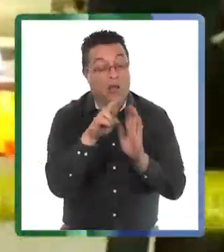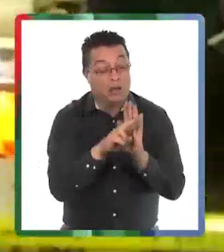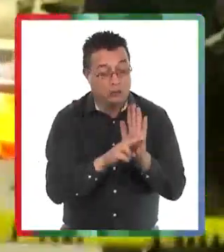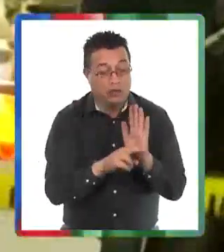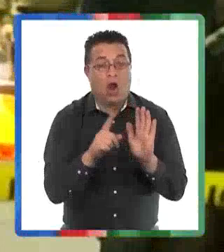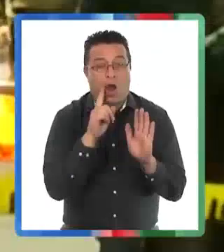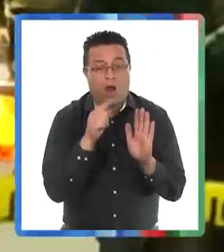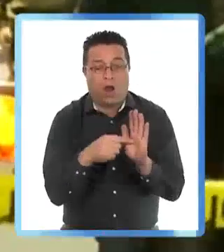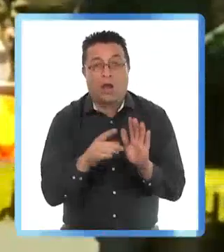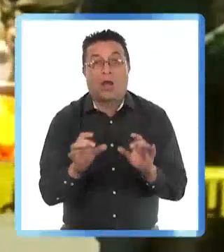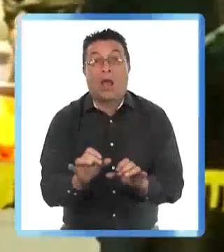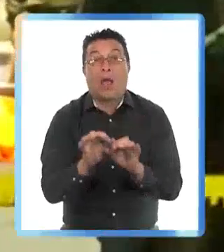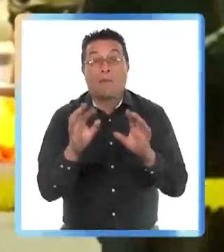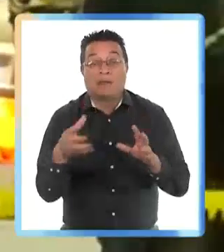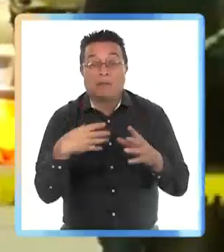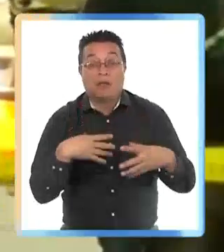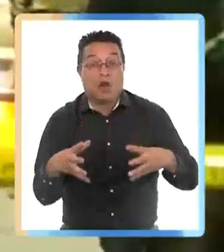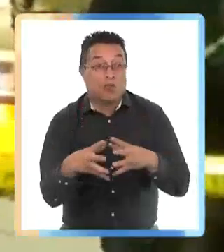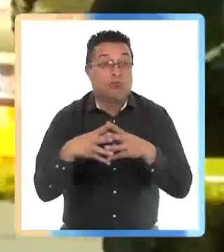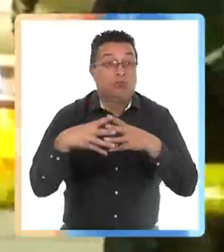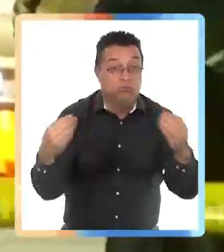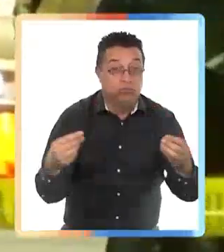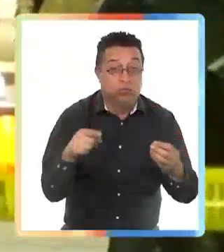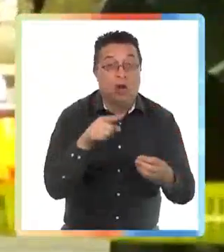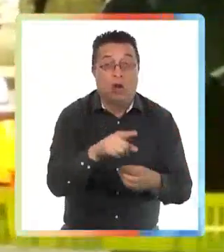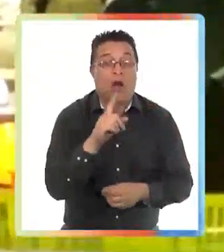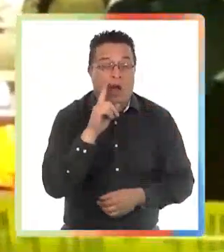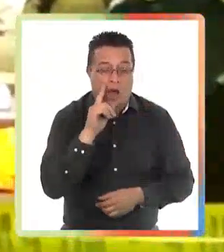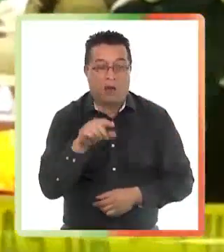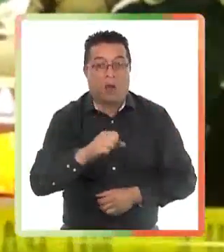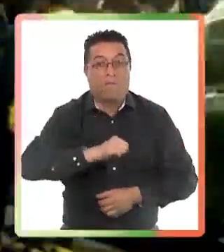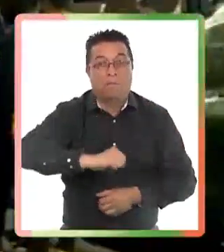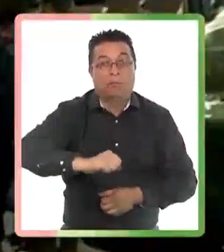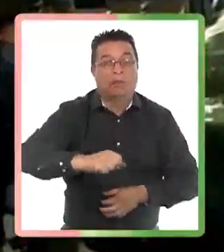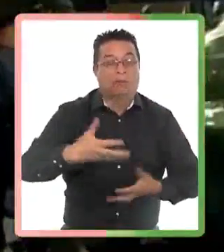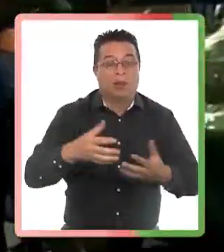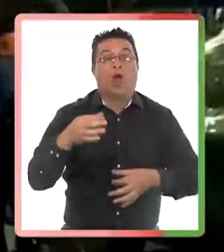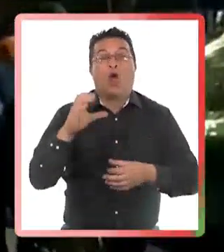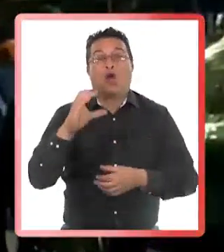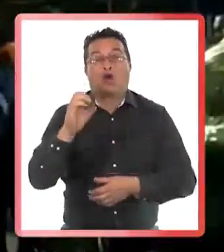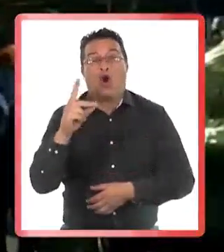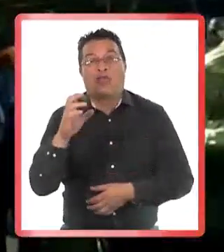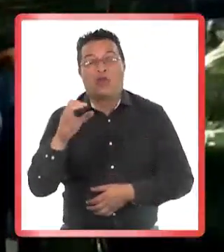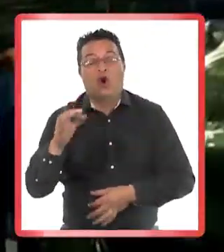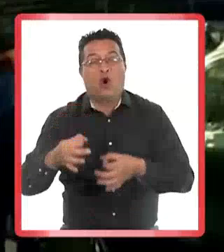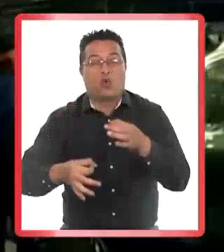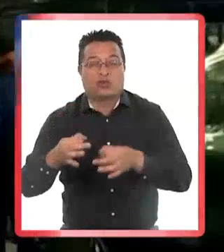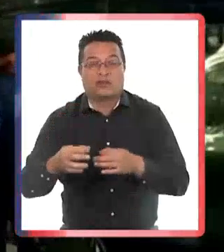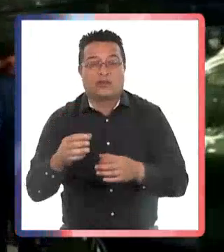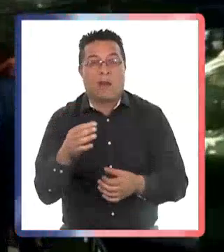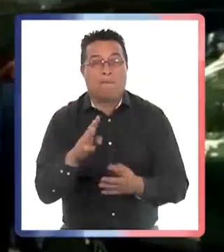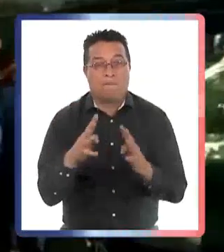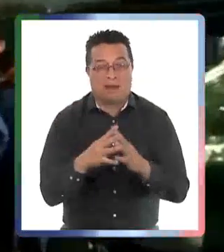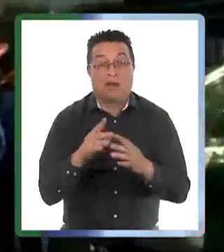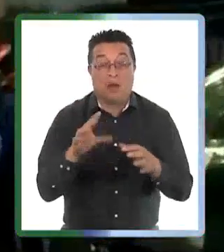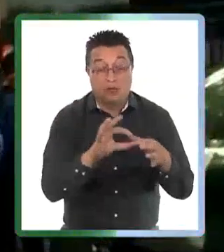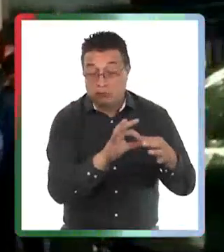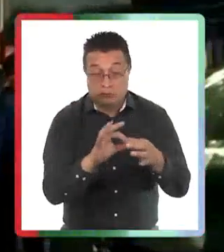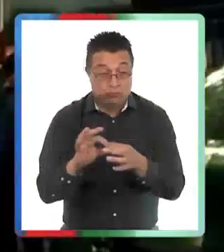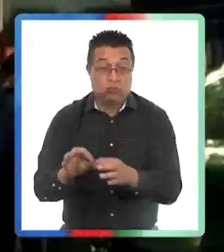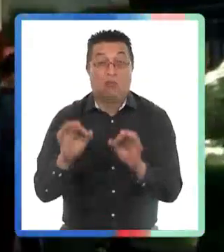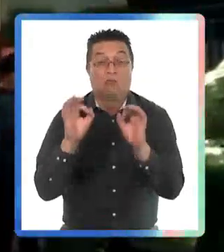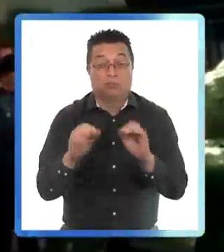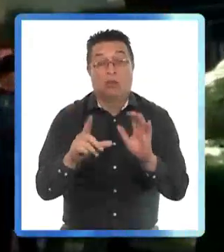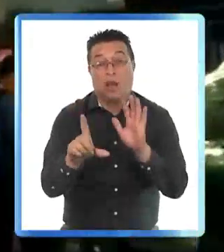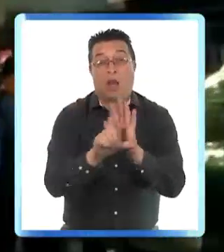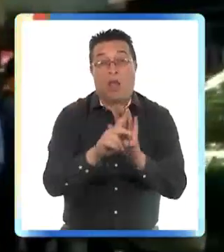carabineros. E igualmente existe regla expresa en este tipo de cosas, particularmente en el caso de la huida, ¿no? Que es una norma especial que existe en el Código de Justicia Militar. Pero dentro